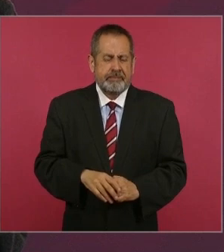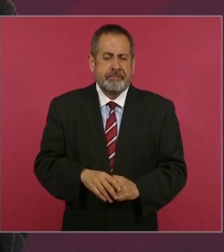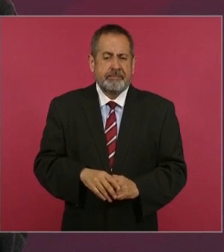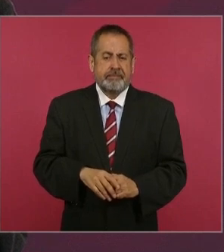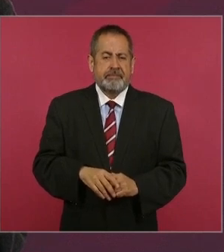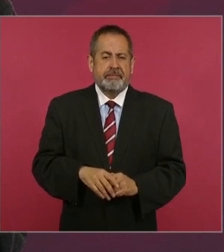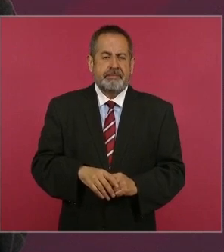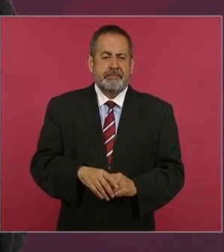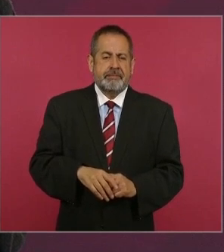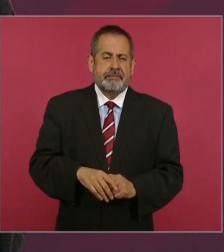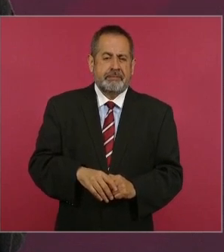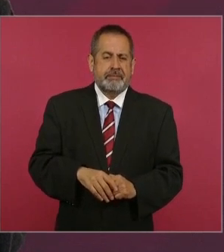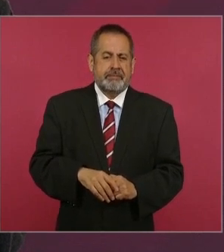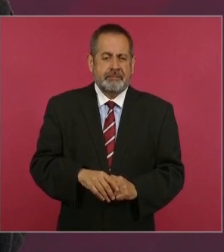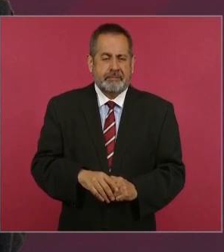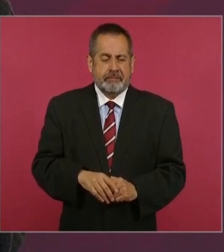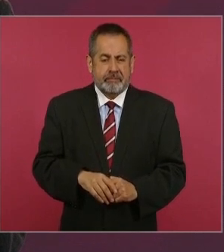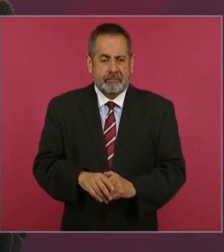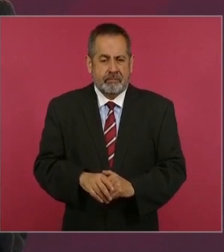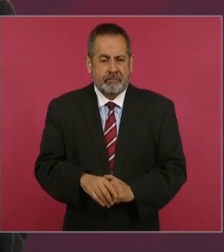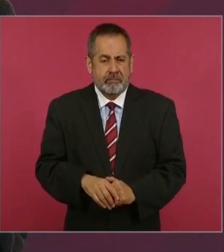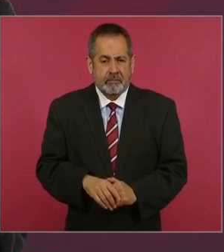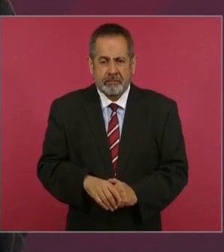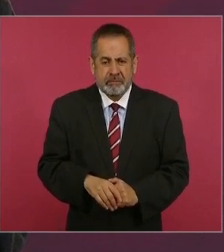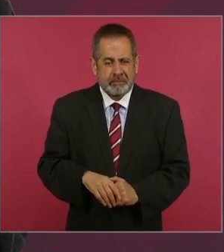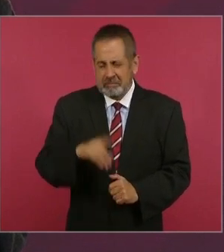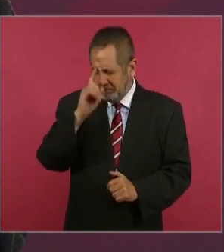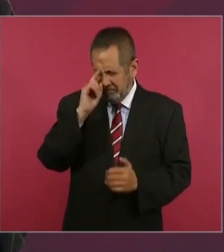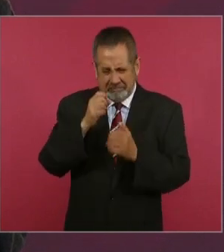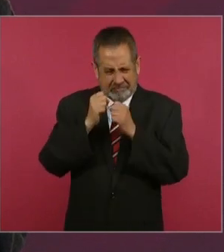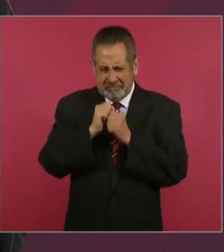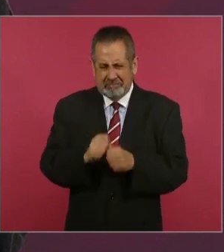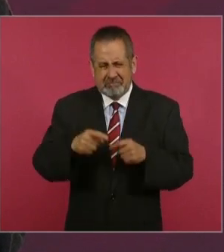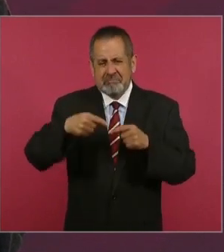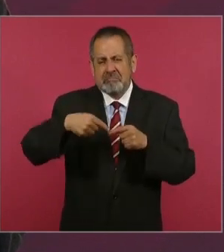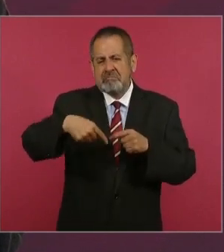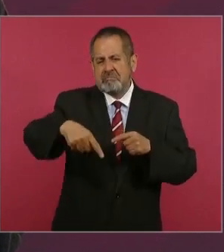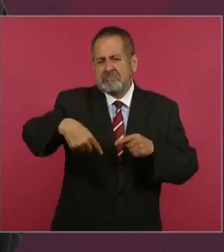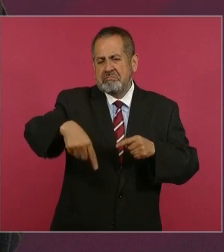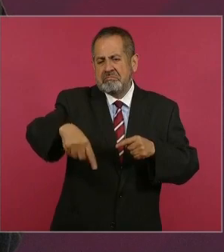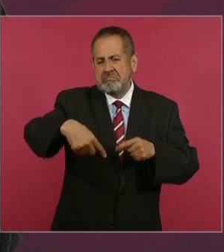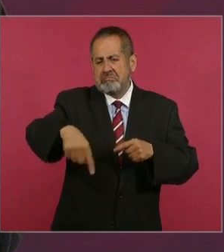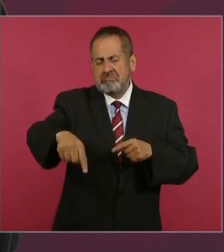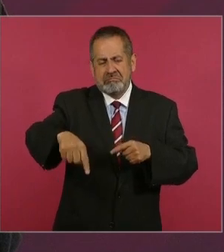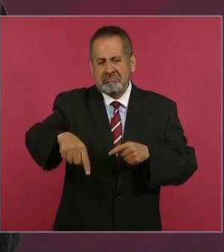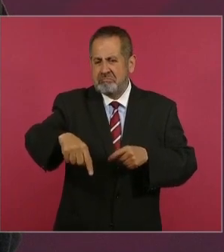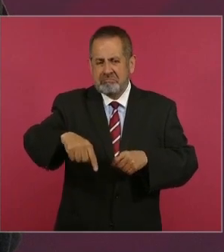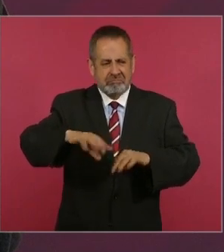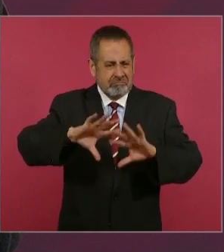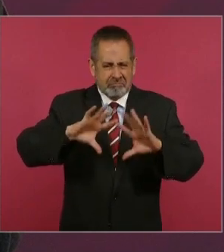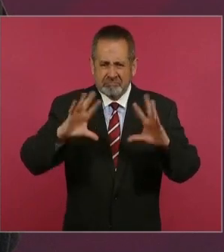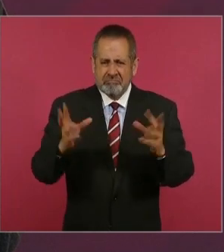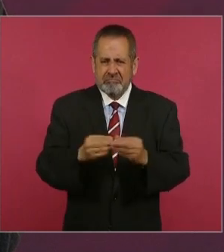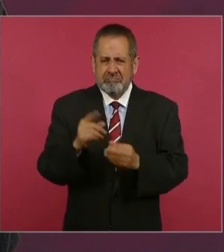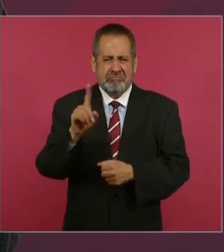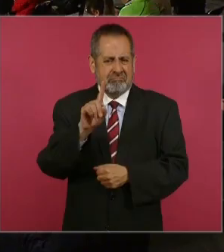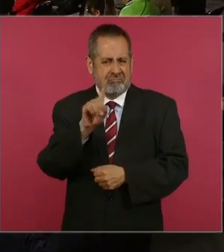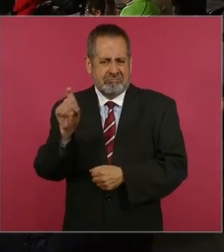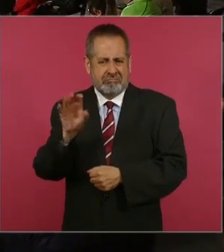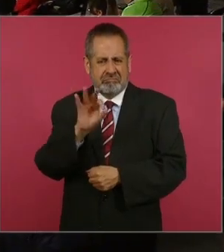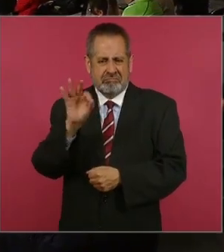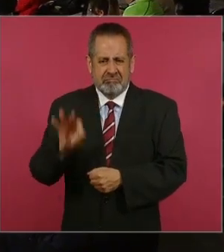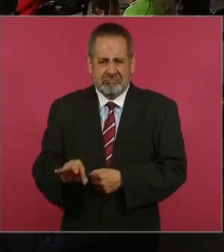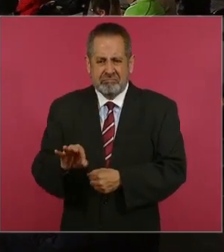duda en estos días se llega al 100% del